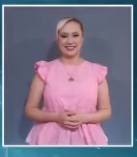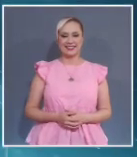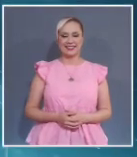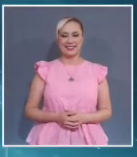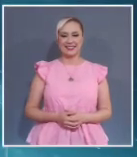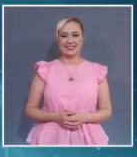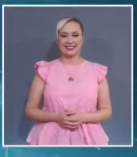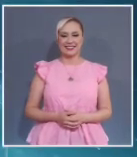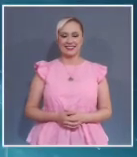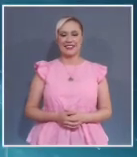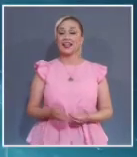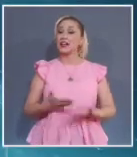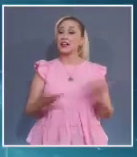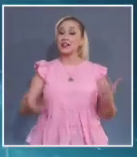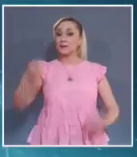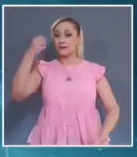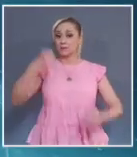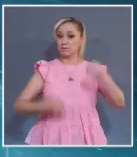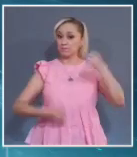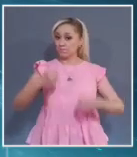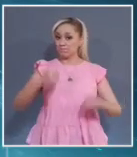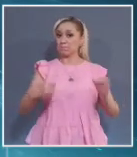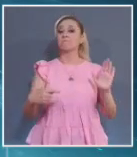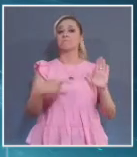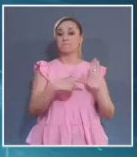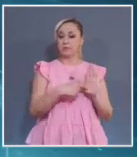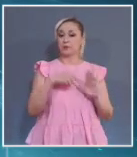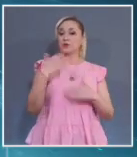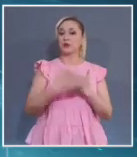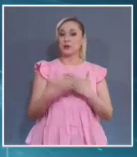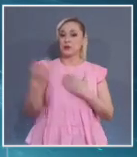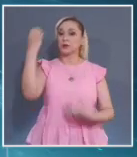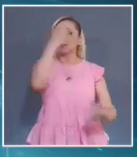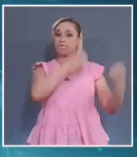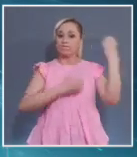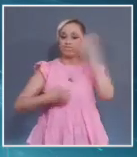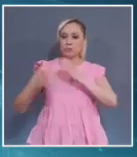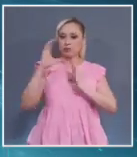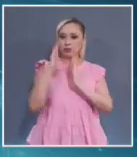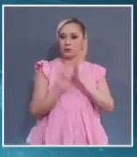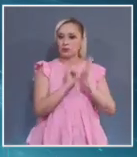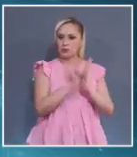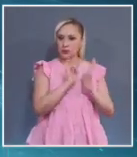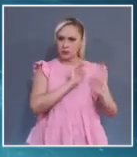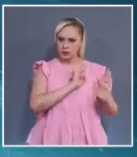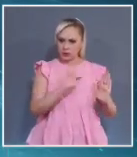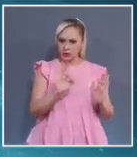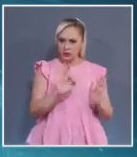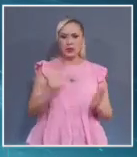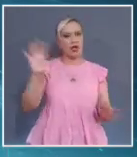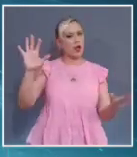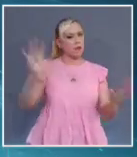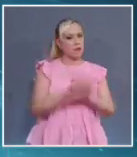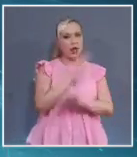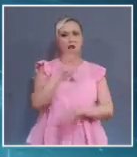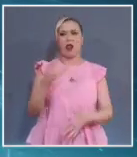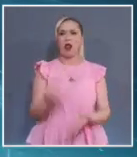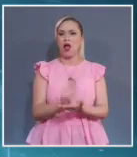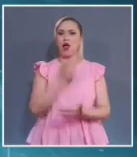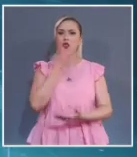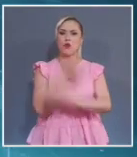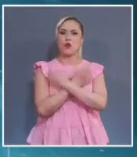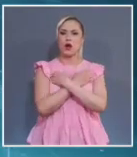La Corte revisará la constitucionalidad de reformas a la Ley de Educación de Durango en materia de personas